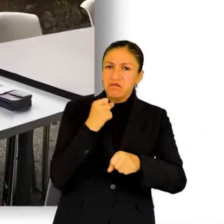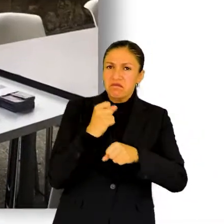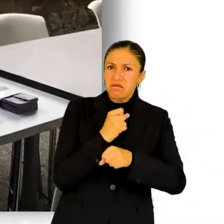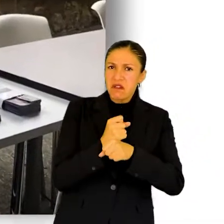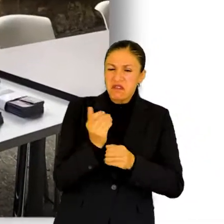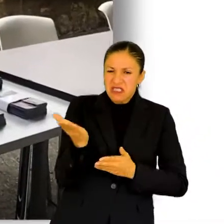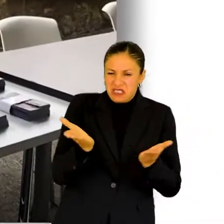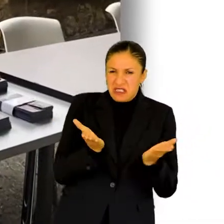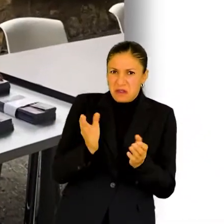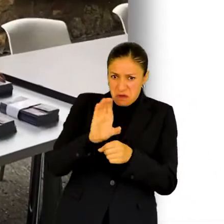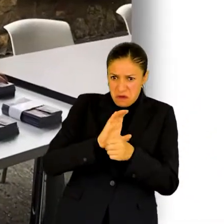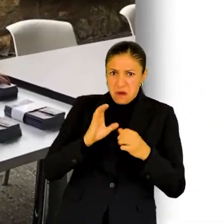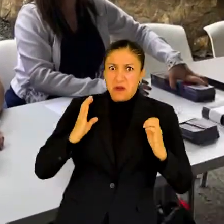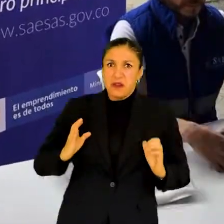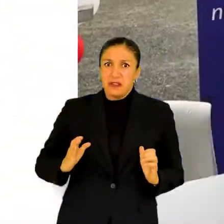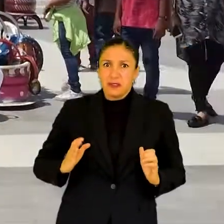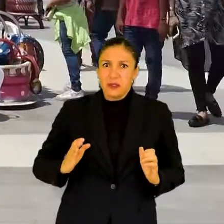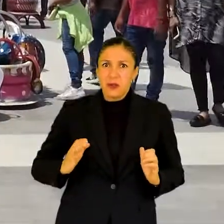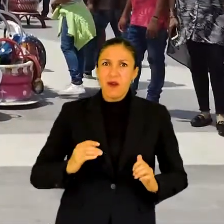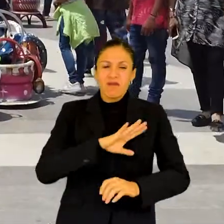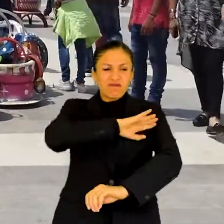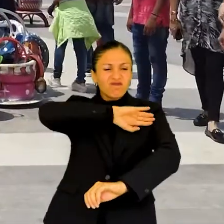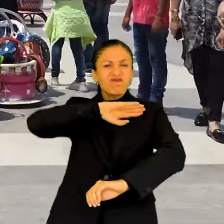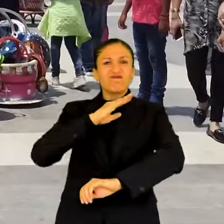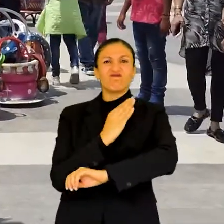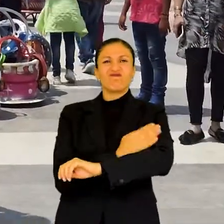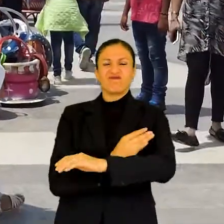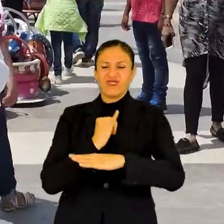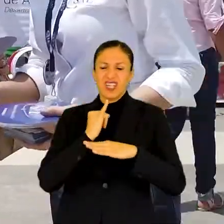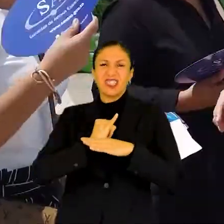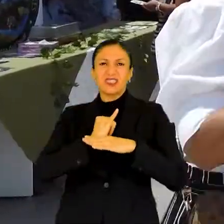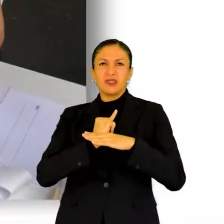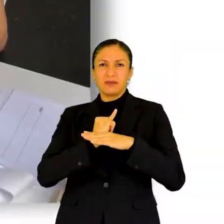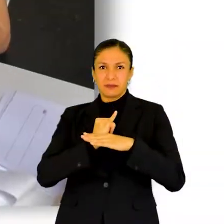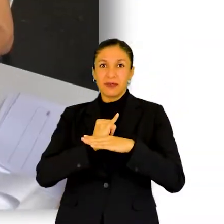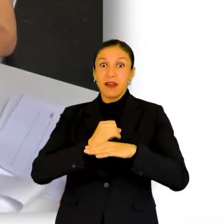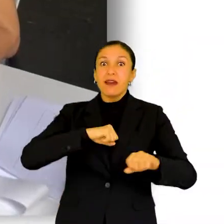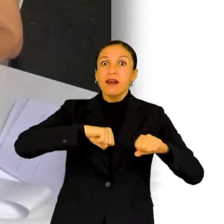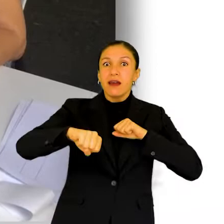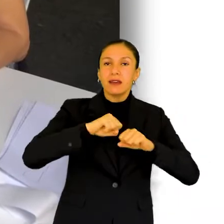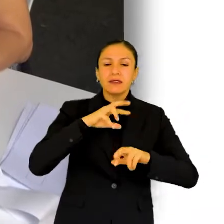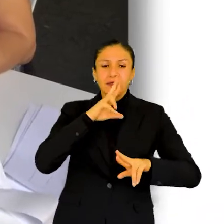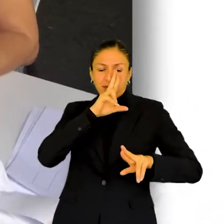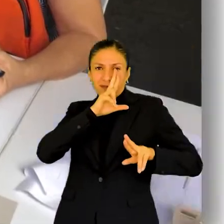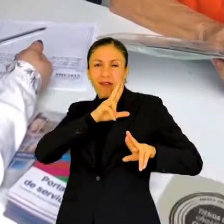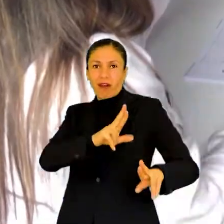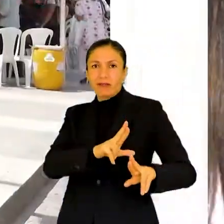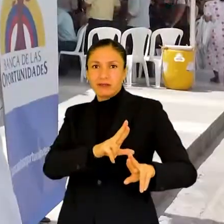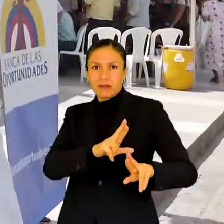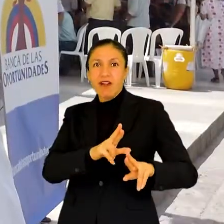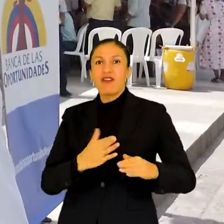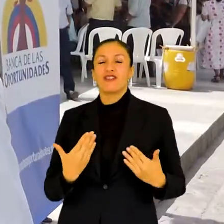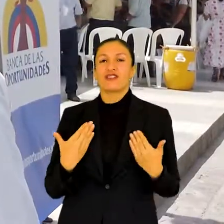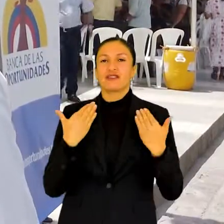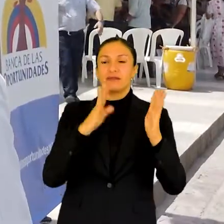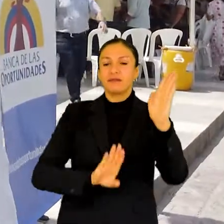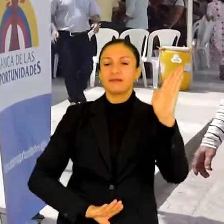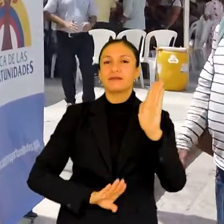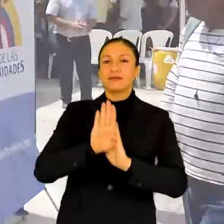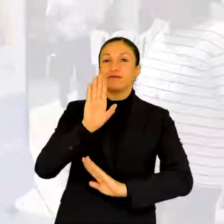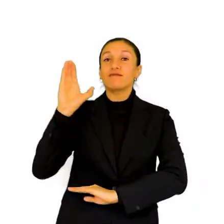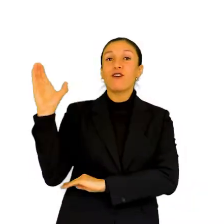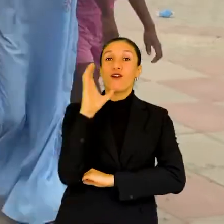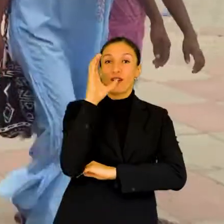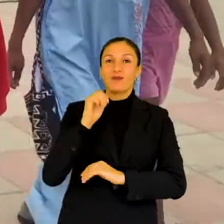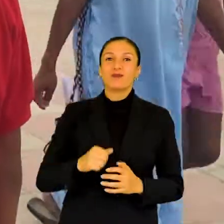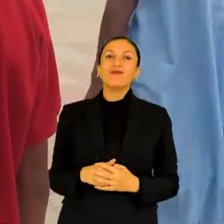servicios al ciudadano y fortalecer la institucionalidad por una gestión que con resultados contribuye al desarrollo de nuestro